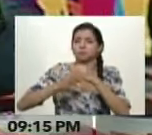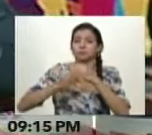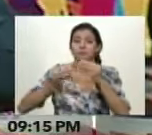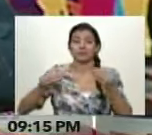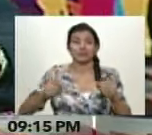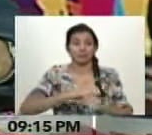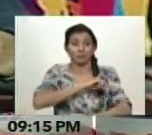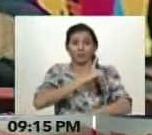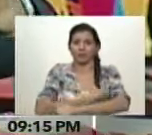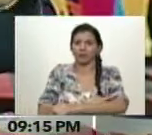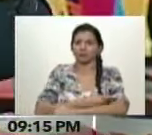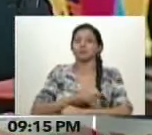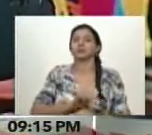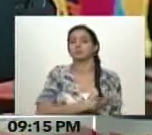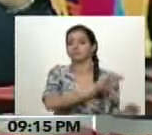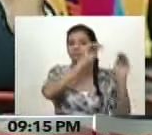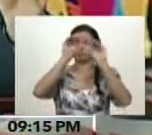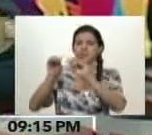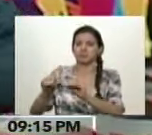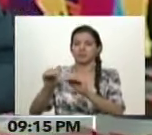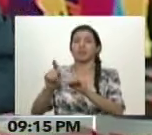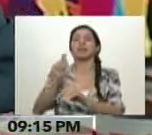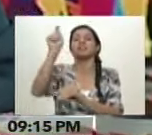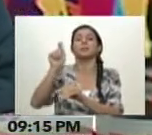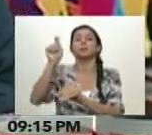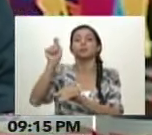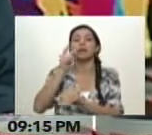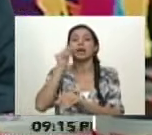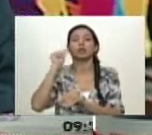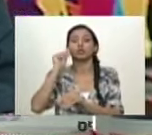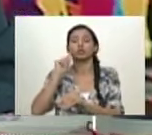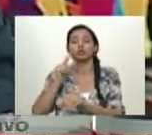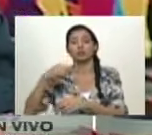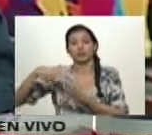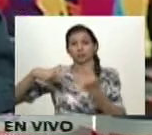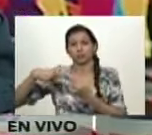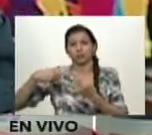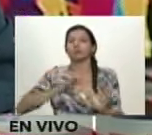fortalecerlo con la incorporación ahora de todos los diputados y diputadas del Bloque de la Patria